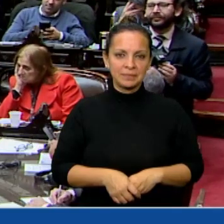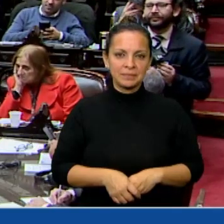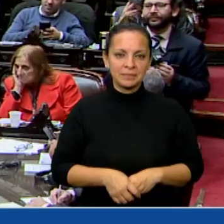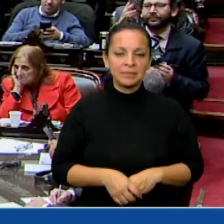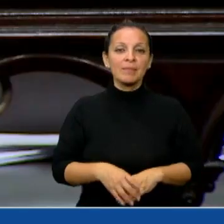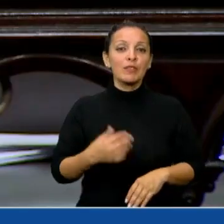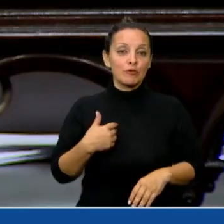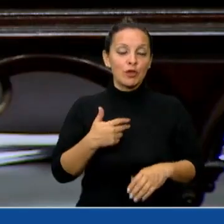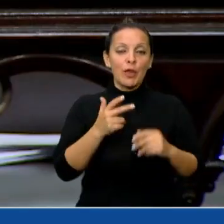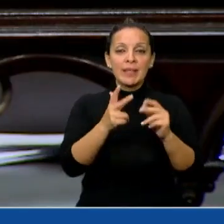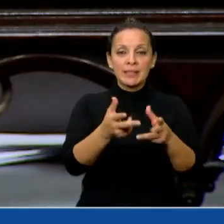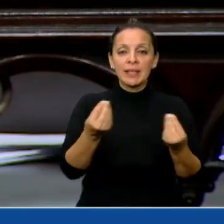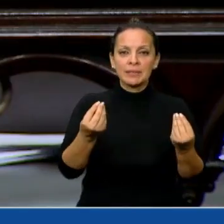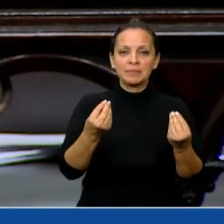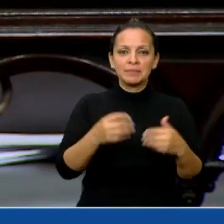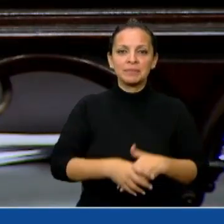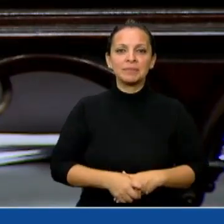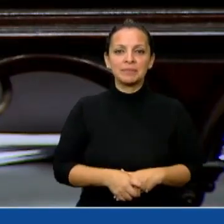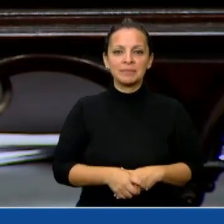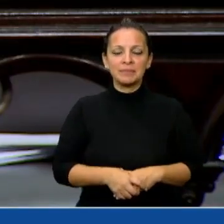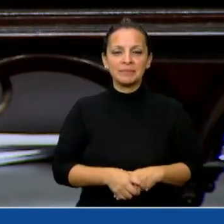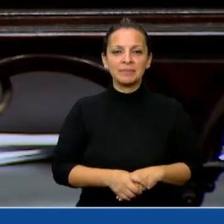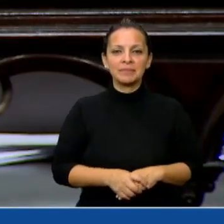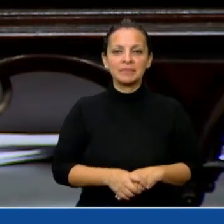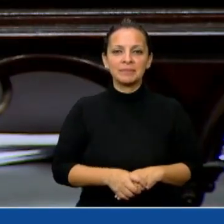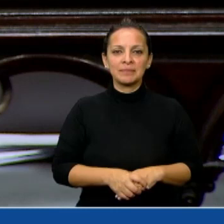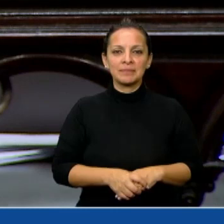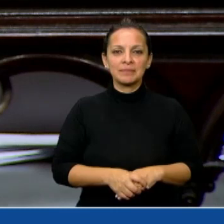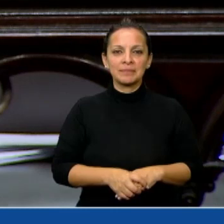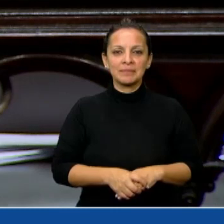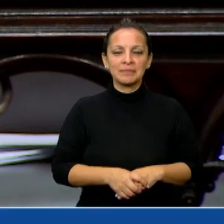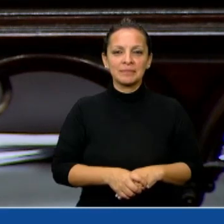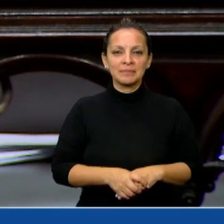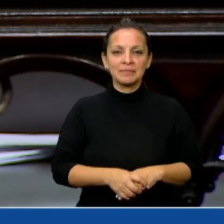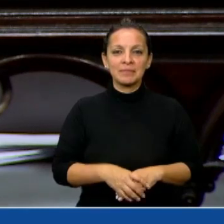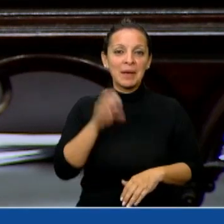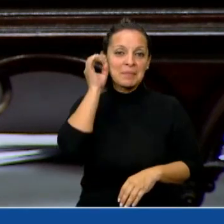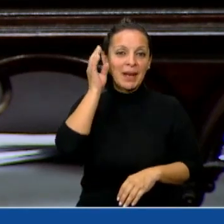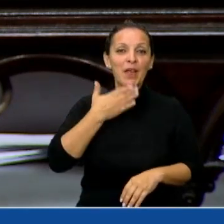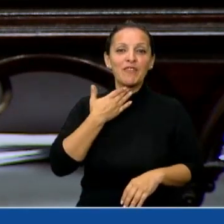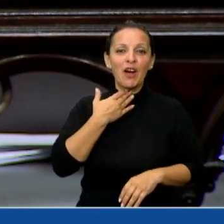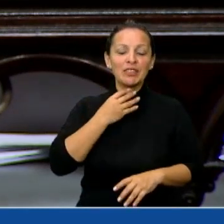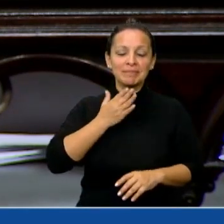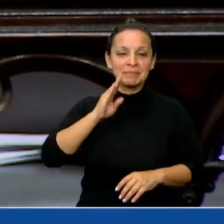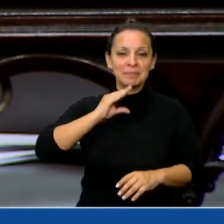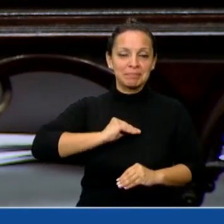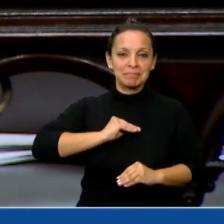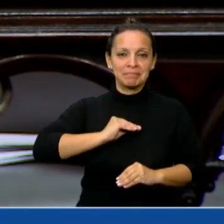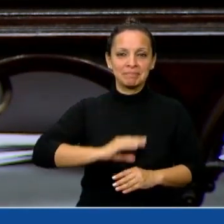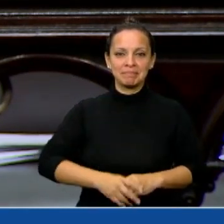Y decía que es importante que avancemos en esta... Me estoy quedando sin voz.